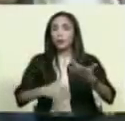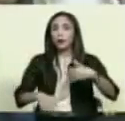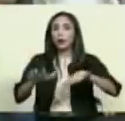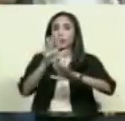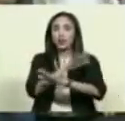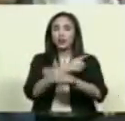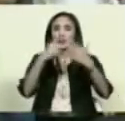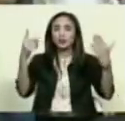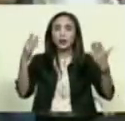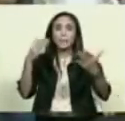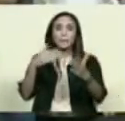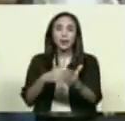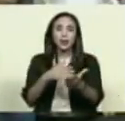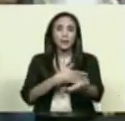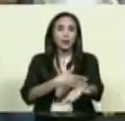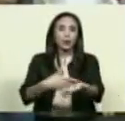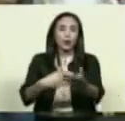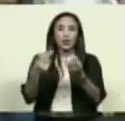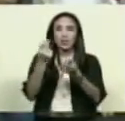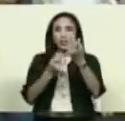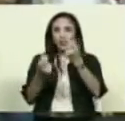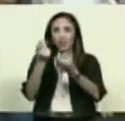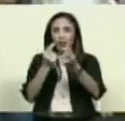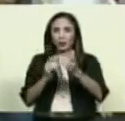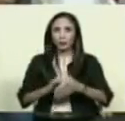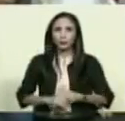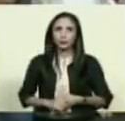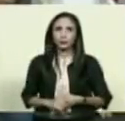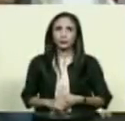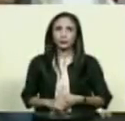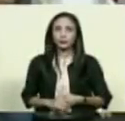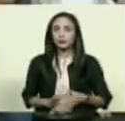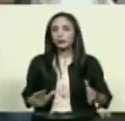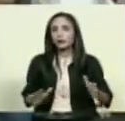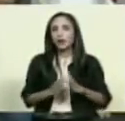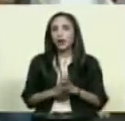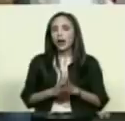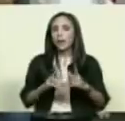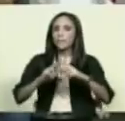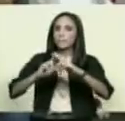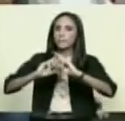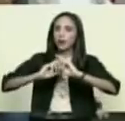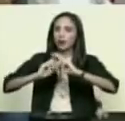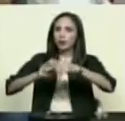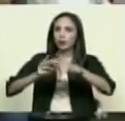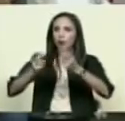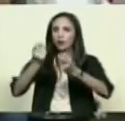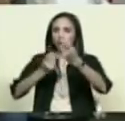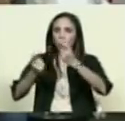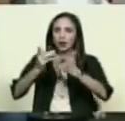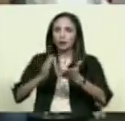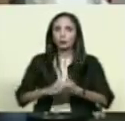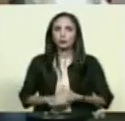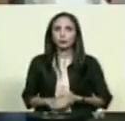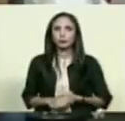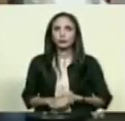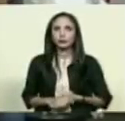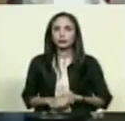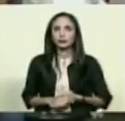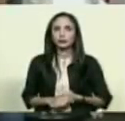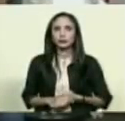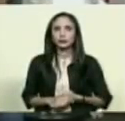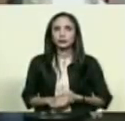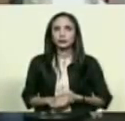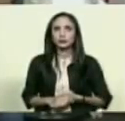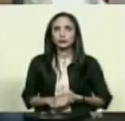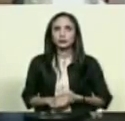mil millones de bolívares, un crédito en el área de textil y un crédito en el área de manufactura, presidente, con